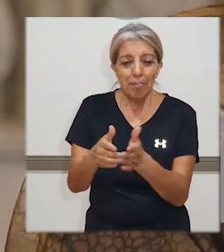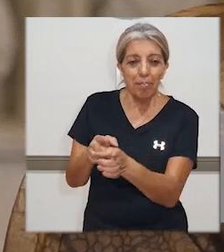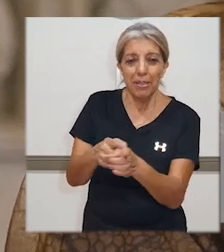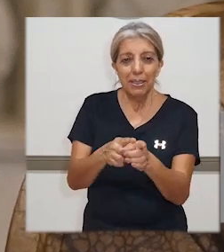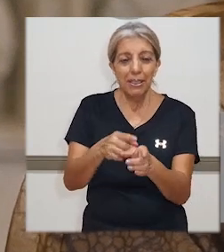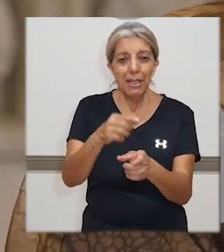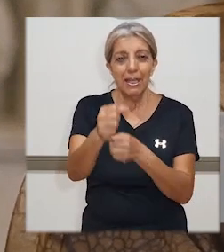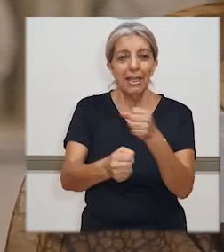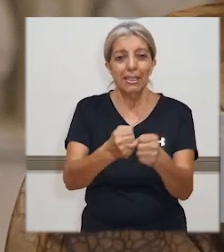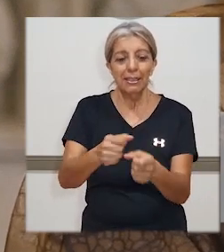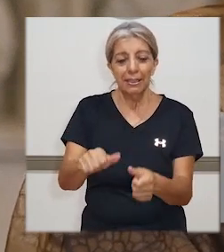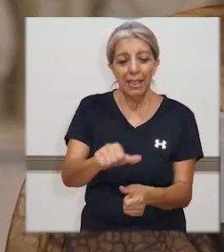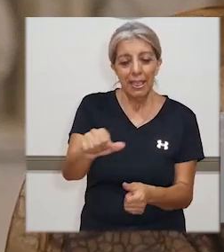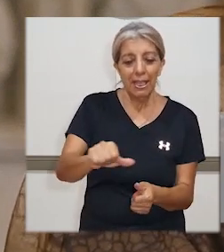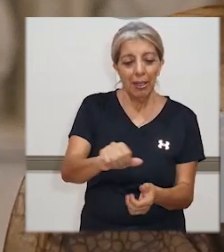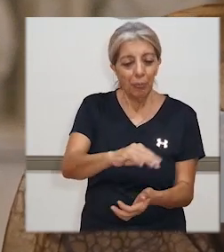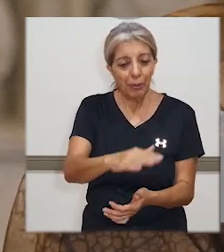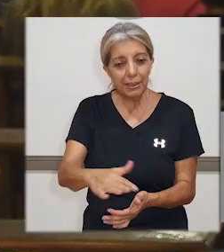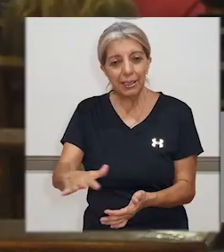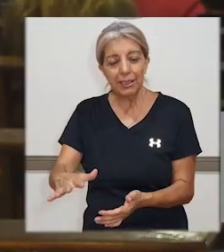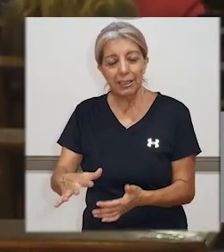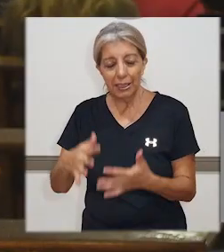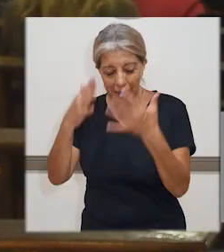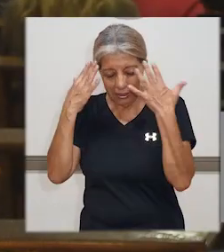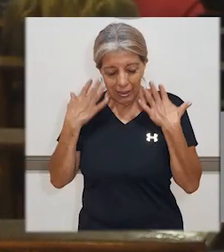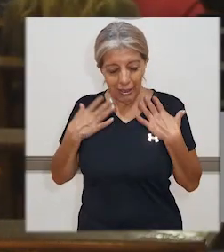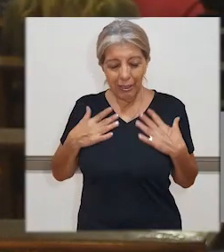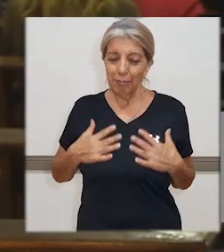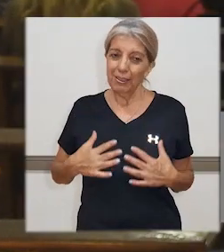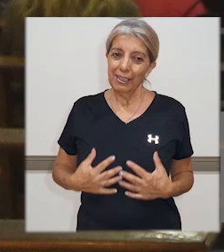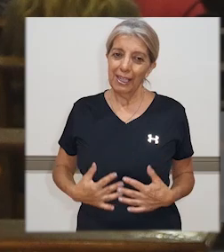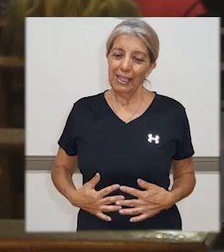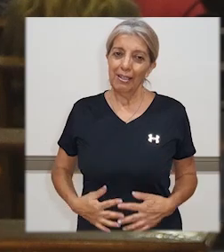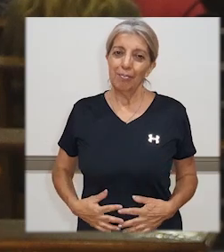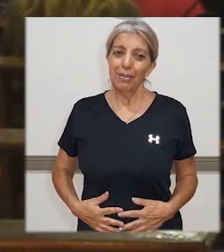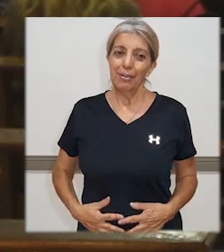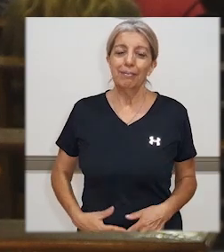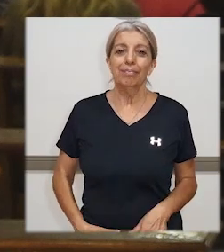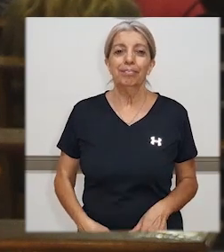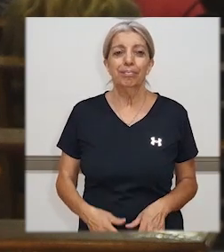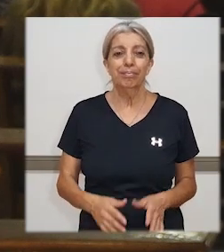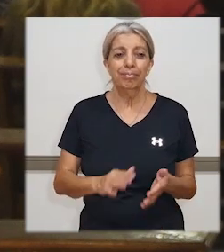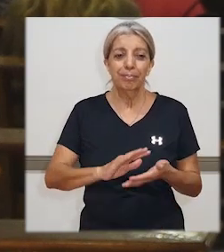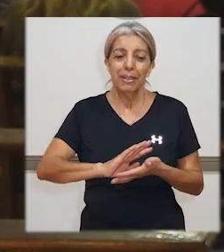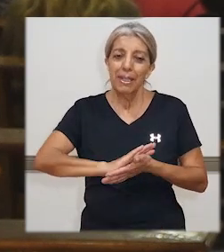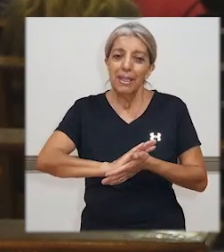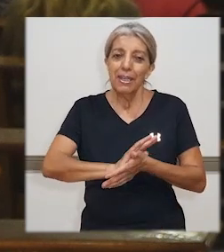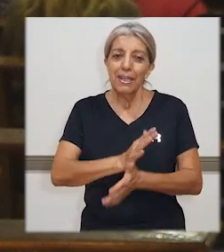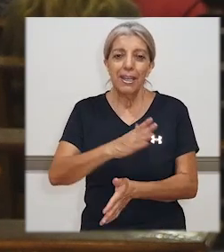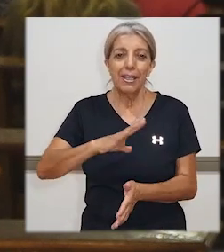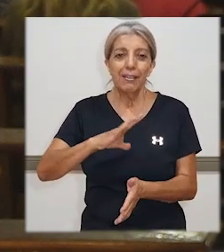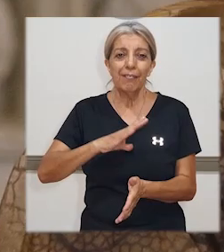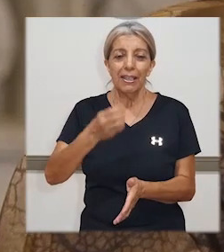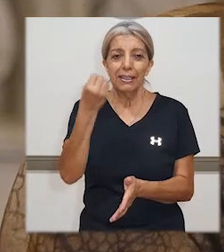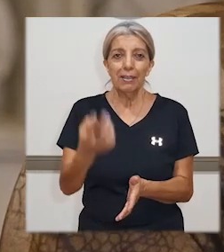tranquilas y repara mis fuerzas. El Señor es mi pastor. Nada me puede